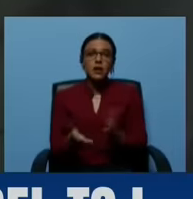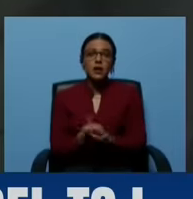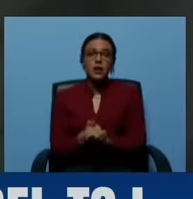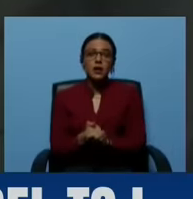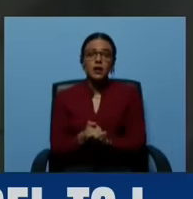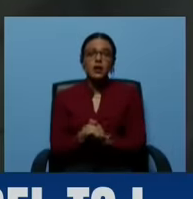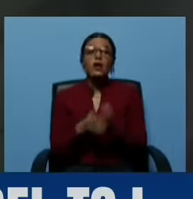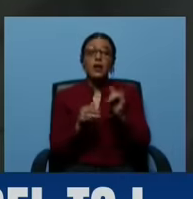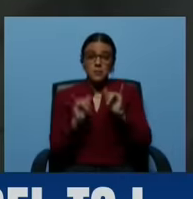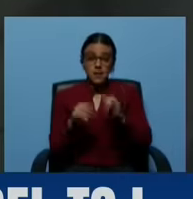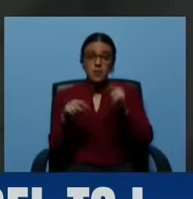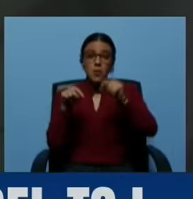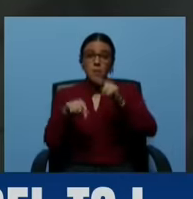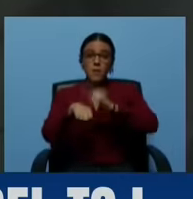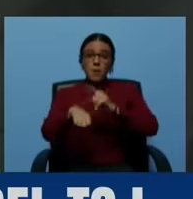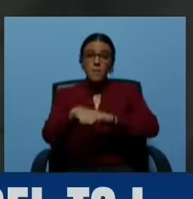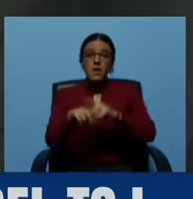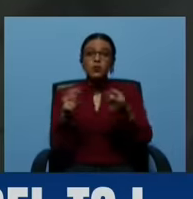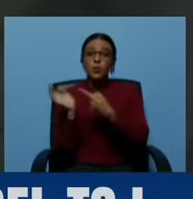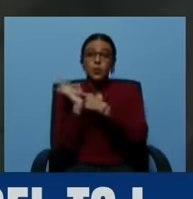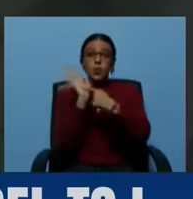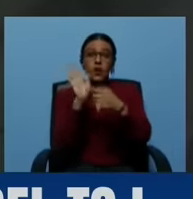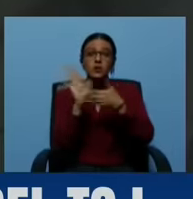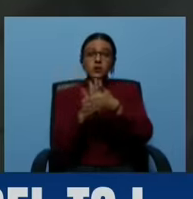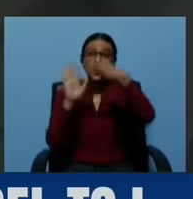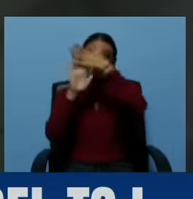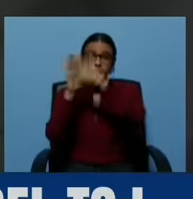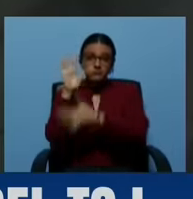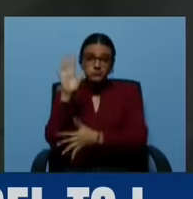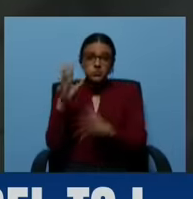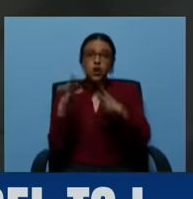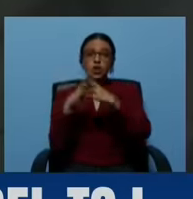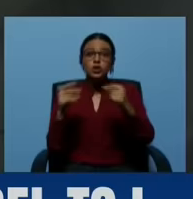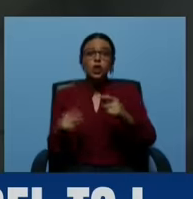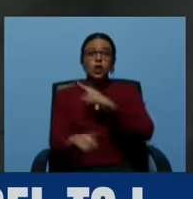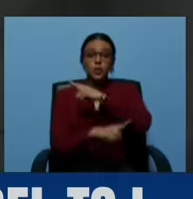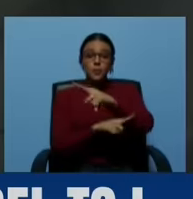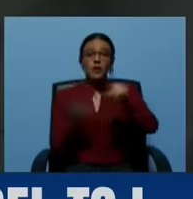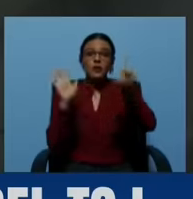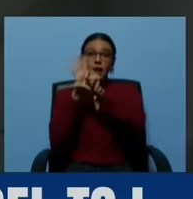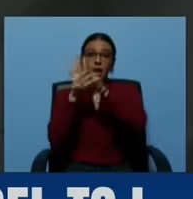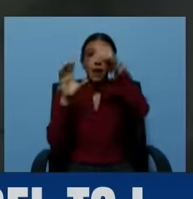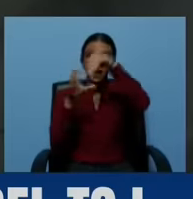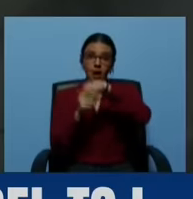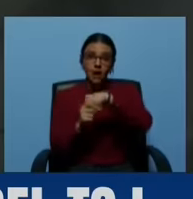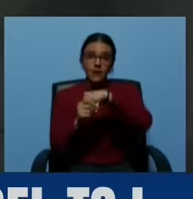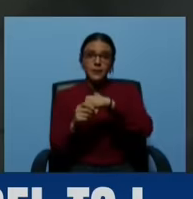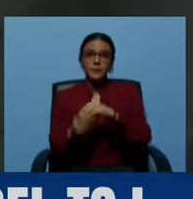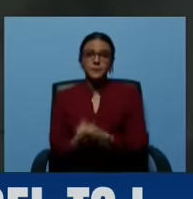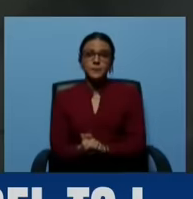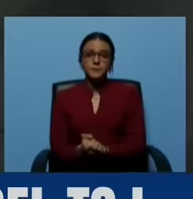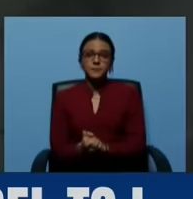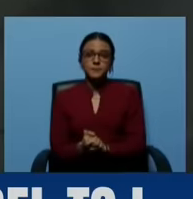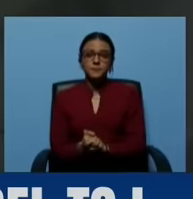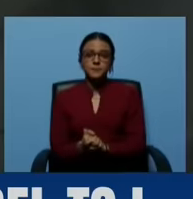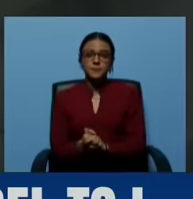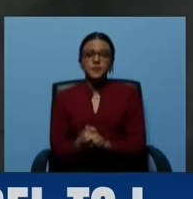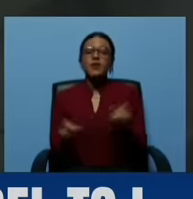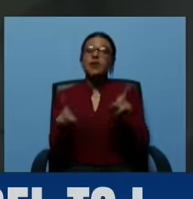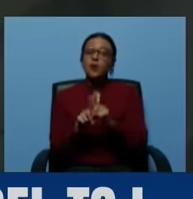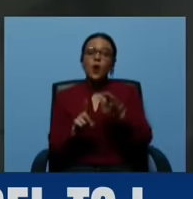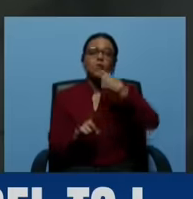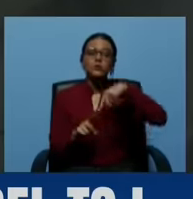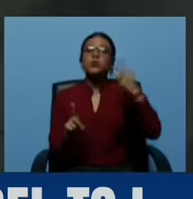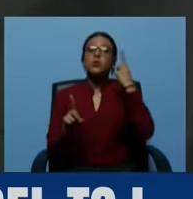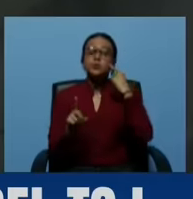de esa publicación, siguiendo el mandato constitucional y de las leyes, como